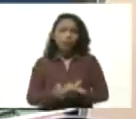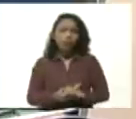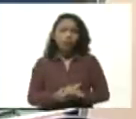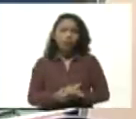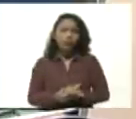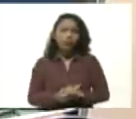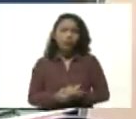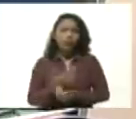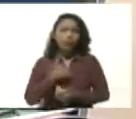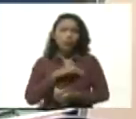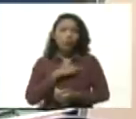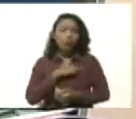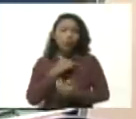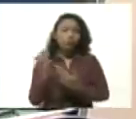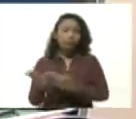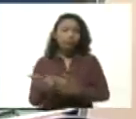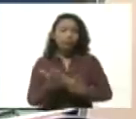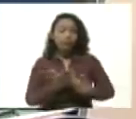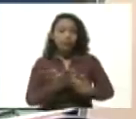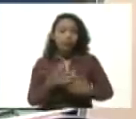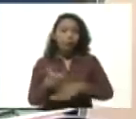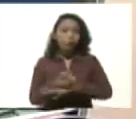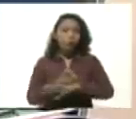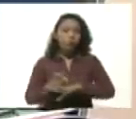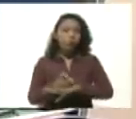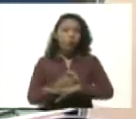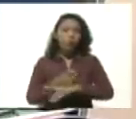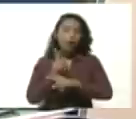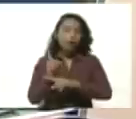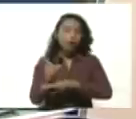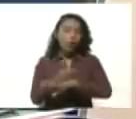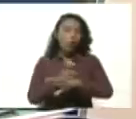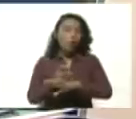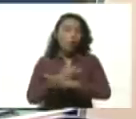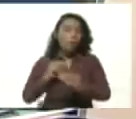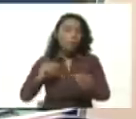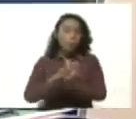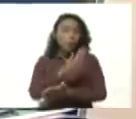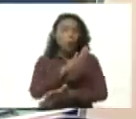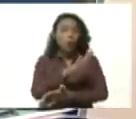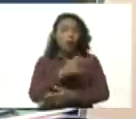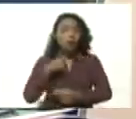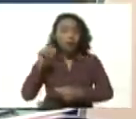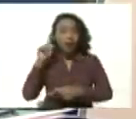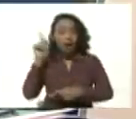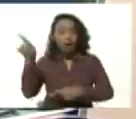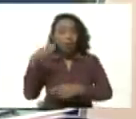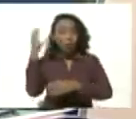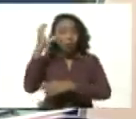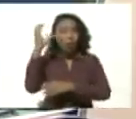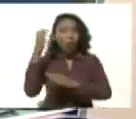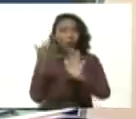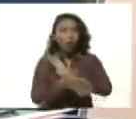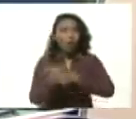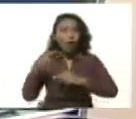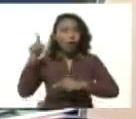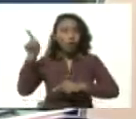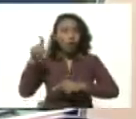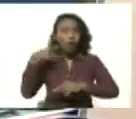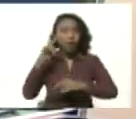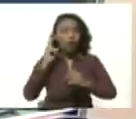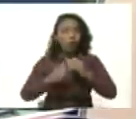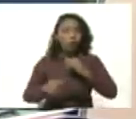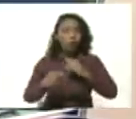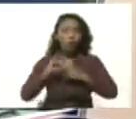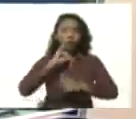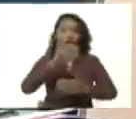que nosotros recibimos del gobierno, ese gobierno que impulsa el narcotráfico allá en Colombia, cuando ellos en el último